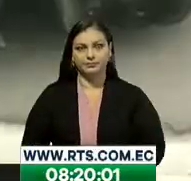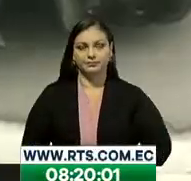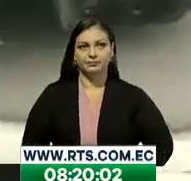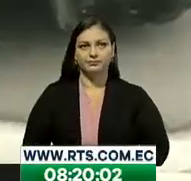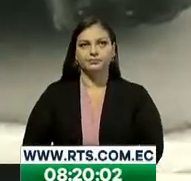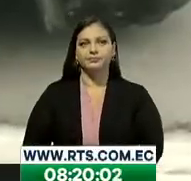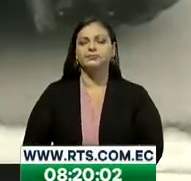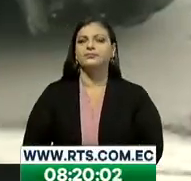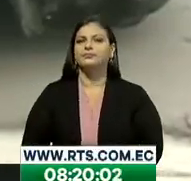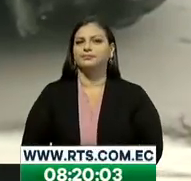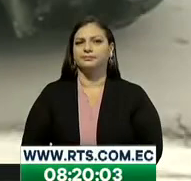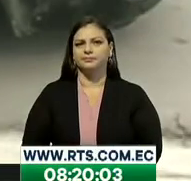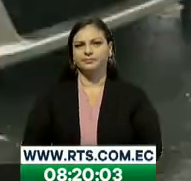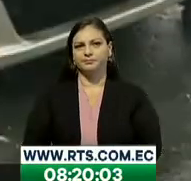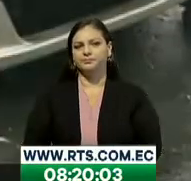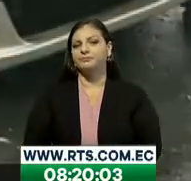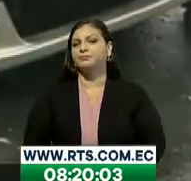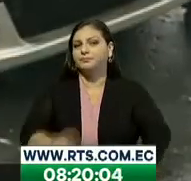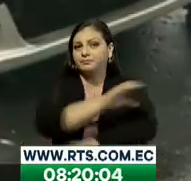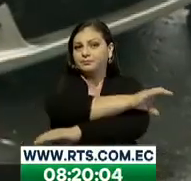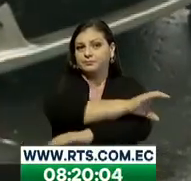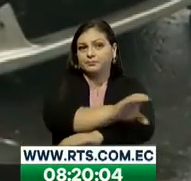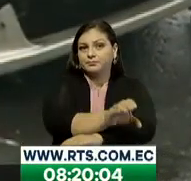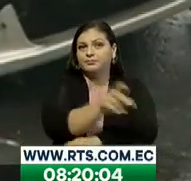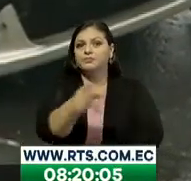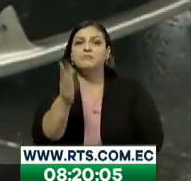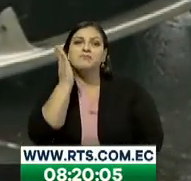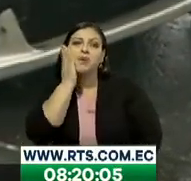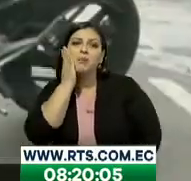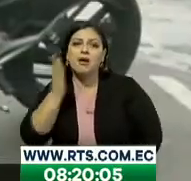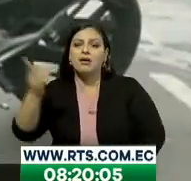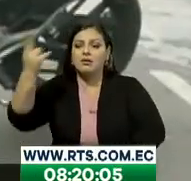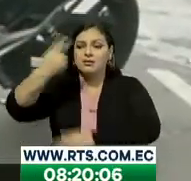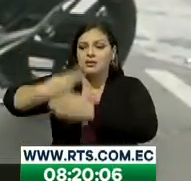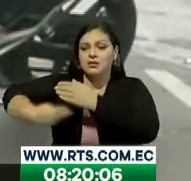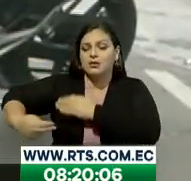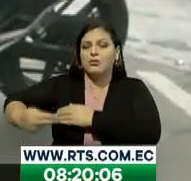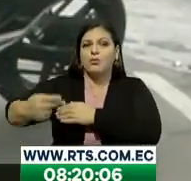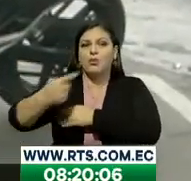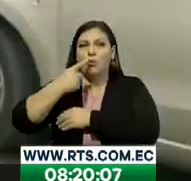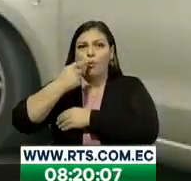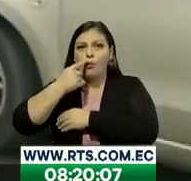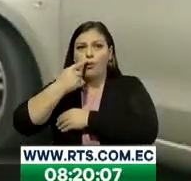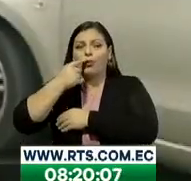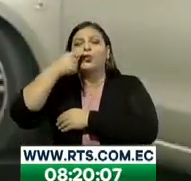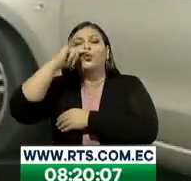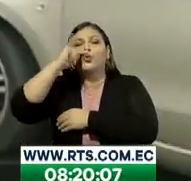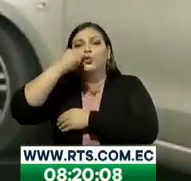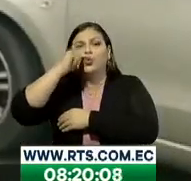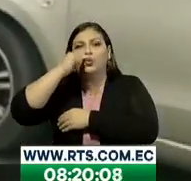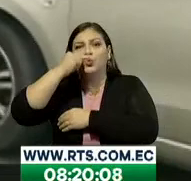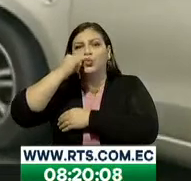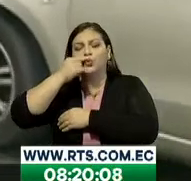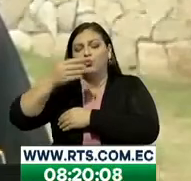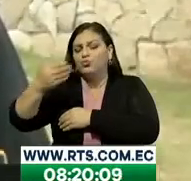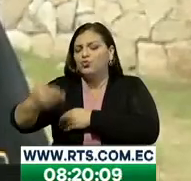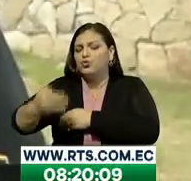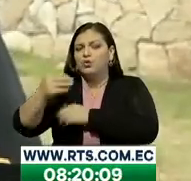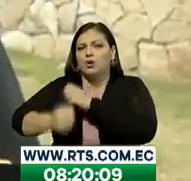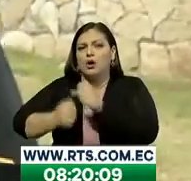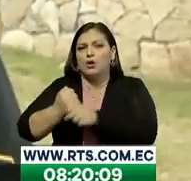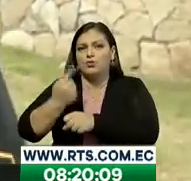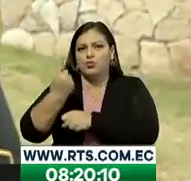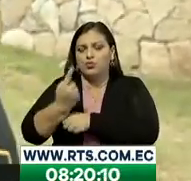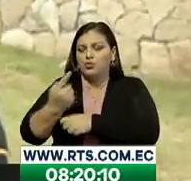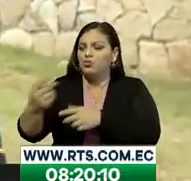En la vía a la costa, esta Blazer impactó a un sedán en la avenida lateral de acceso a las urbanizaciones. Invade